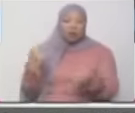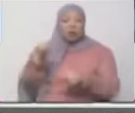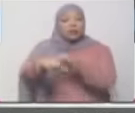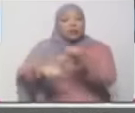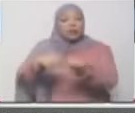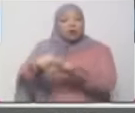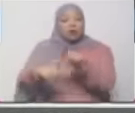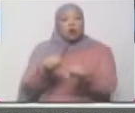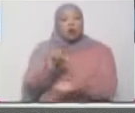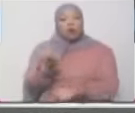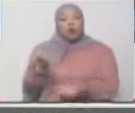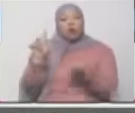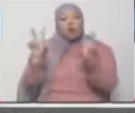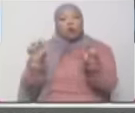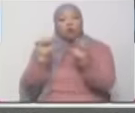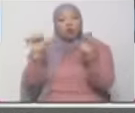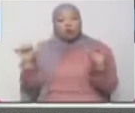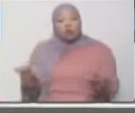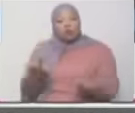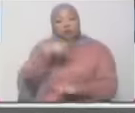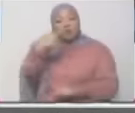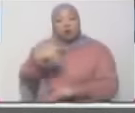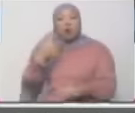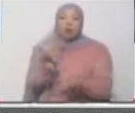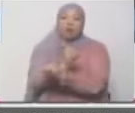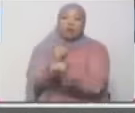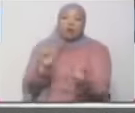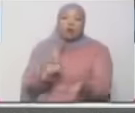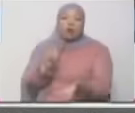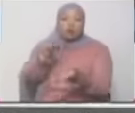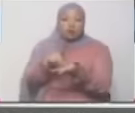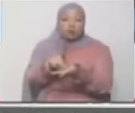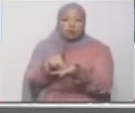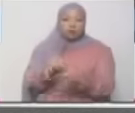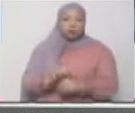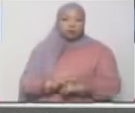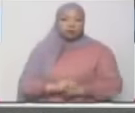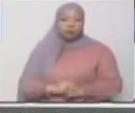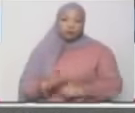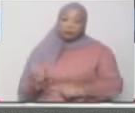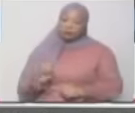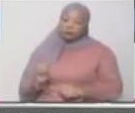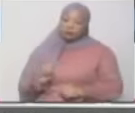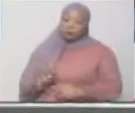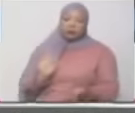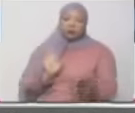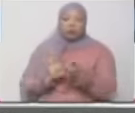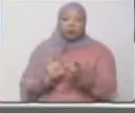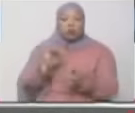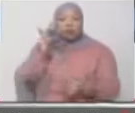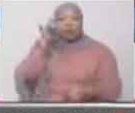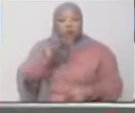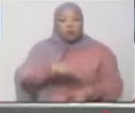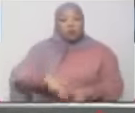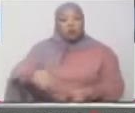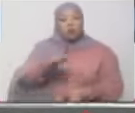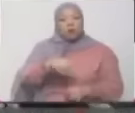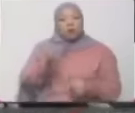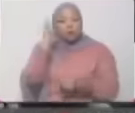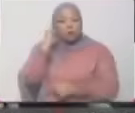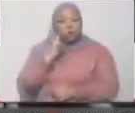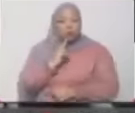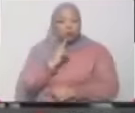construcción de un nuevo modelo político, la democracia participativa, protagónica, directa, popular,